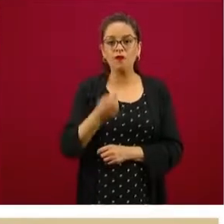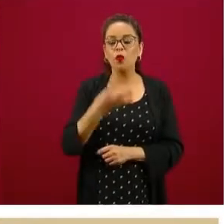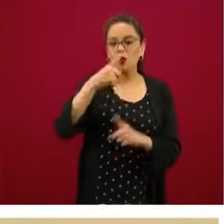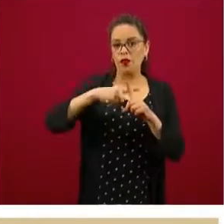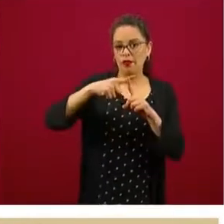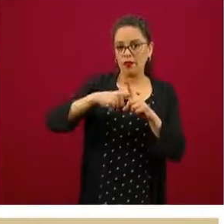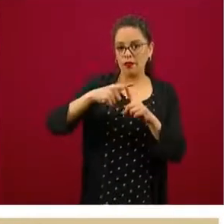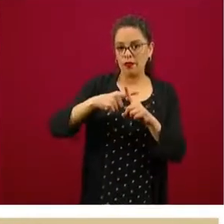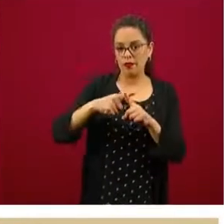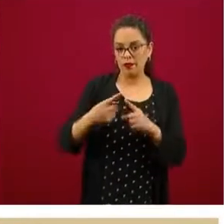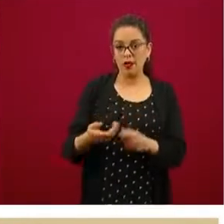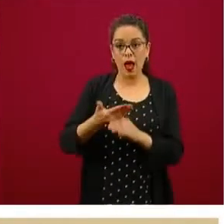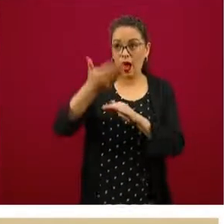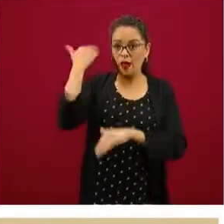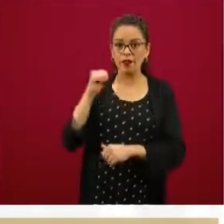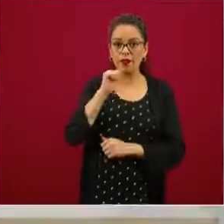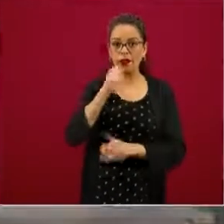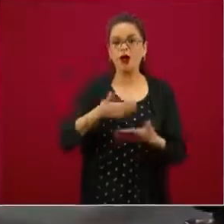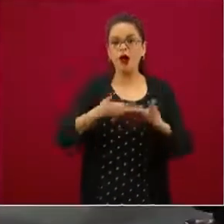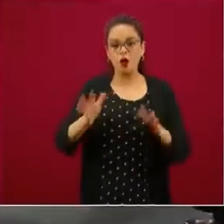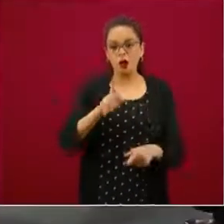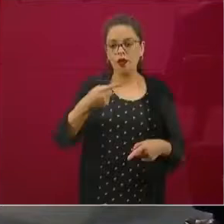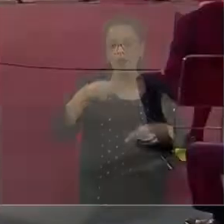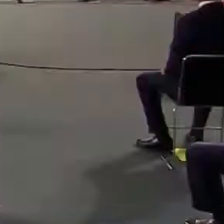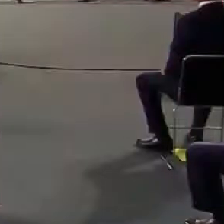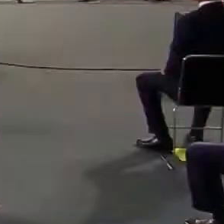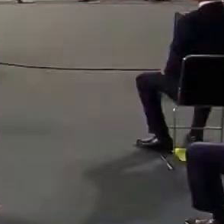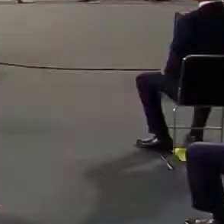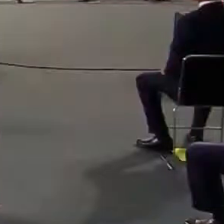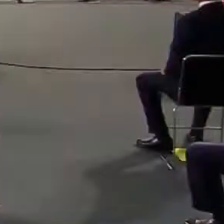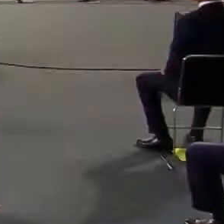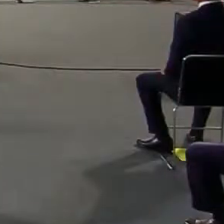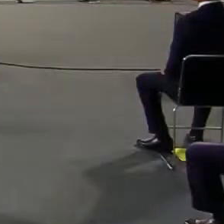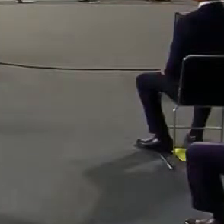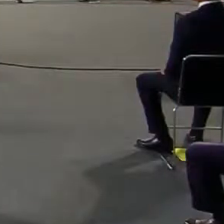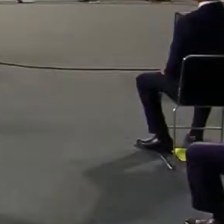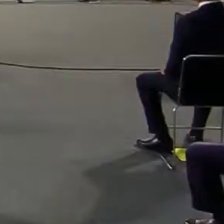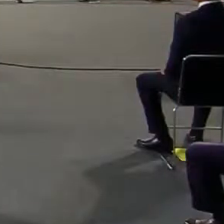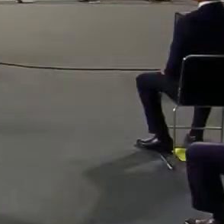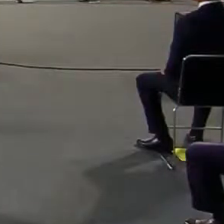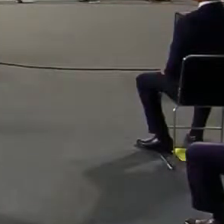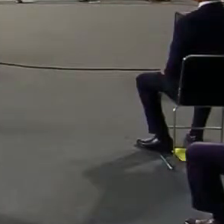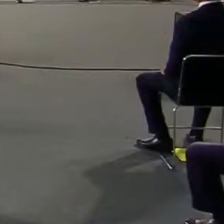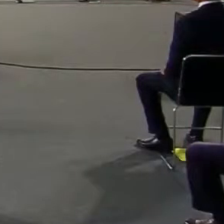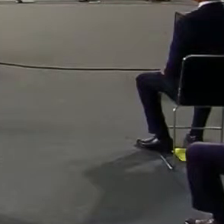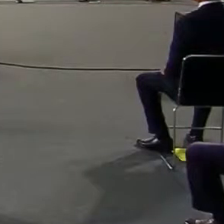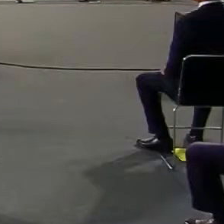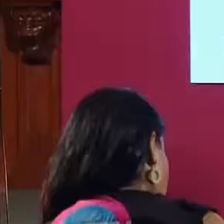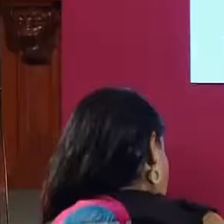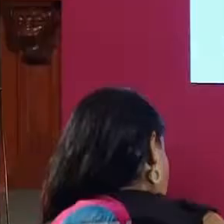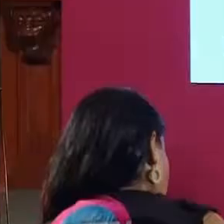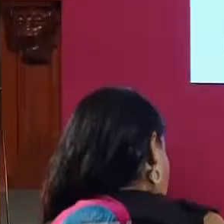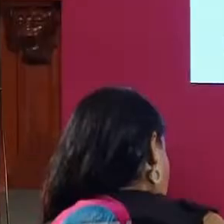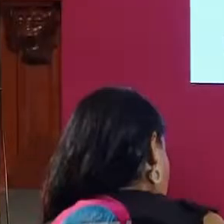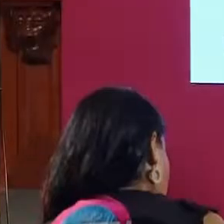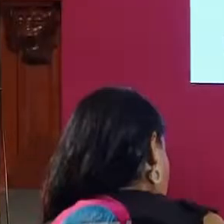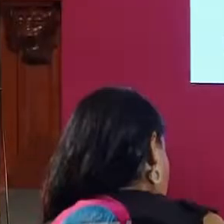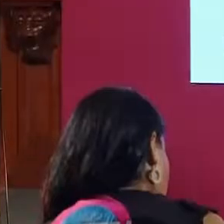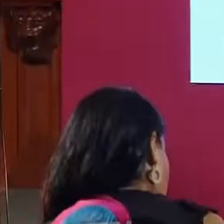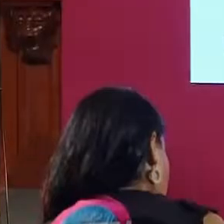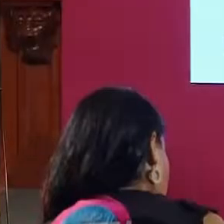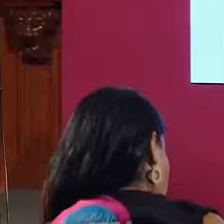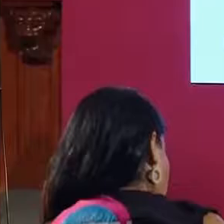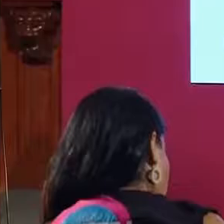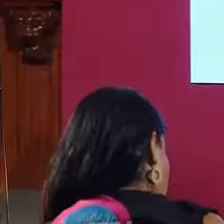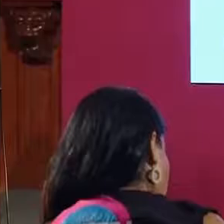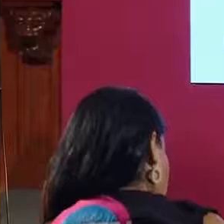porque es parte de la manera como una empresa puede detectar que alguien está enfermo y pedirle pues que ya no, que vaya a su clínica o que